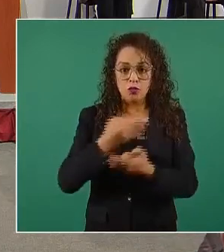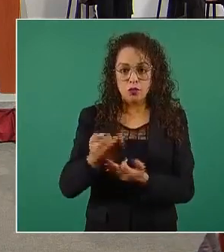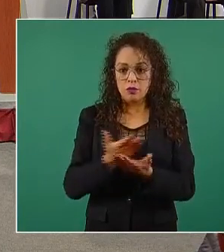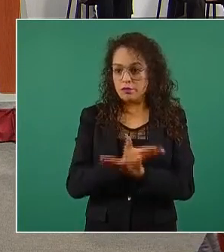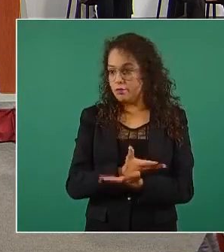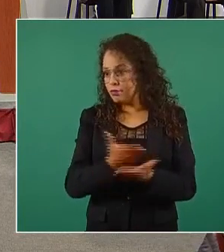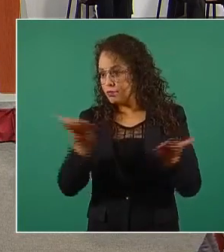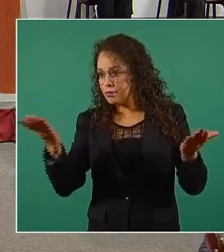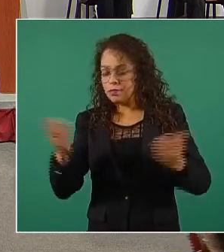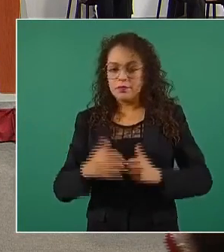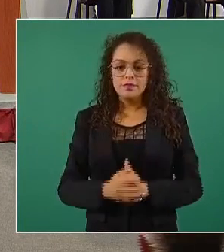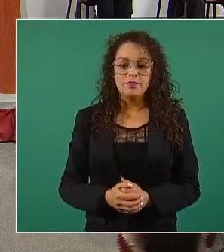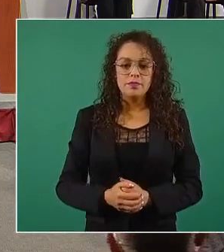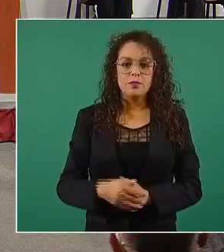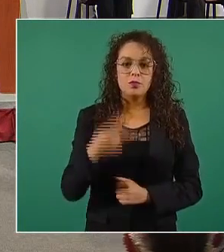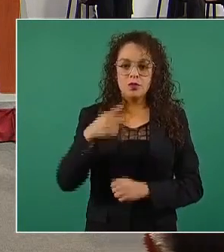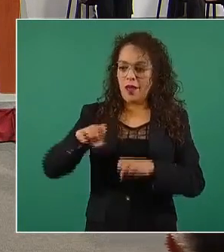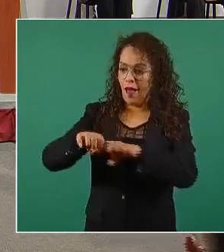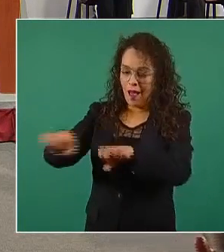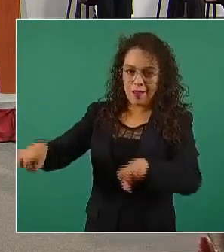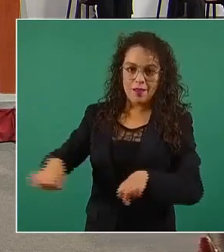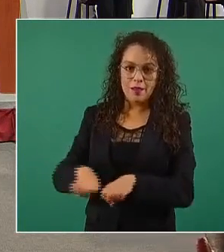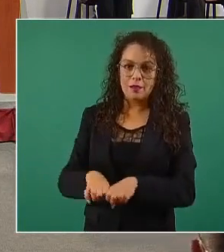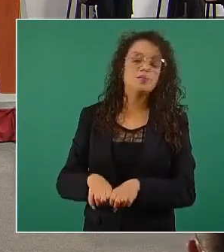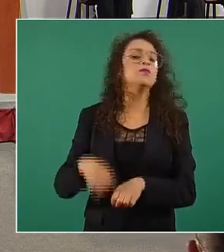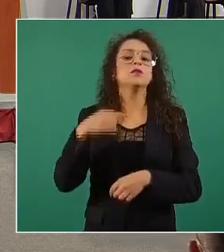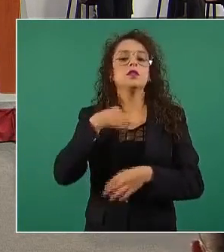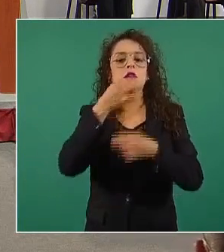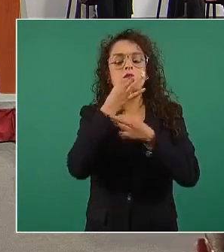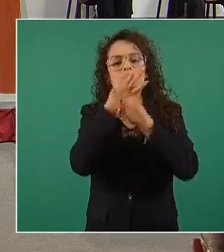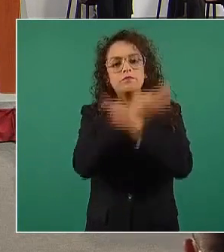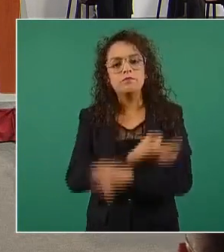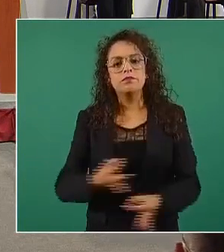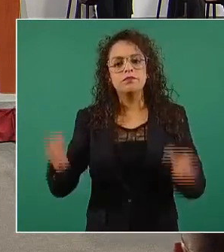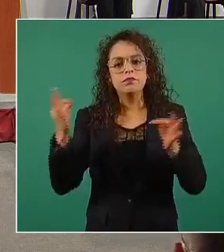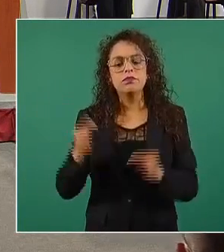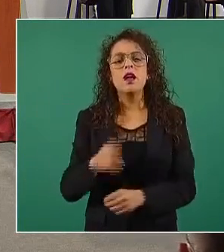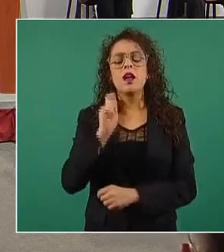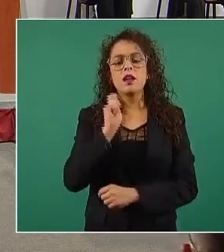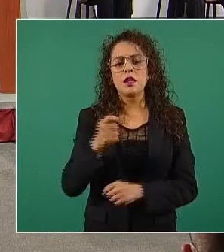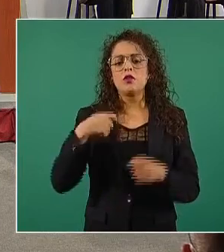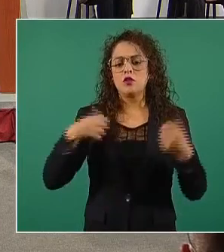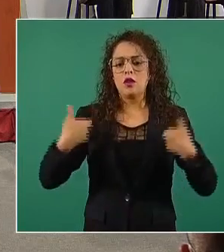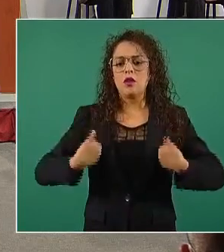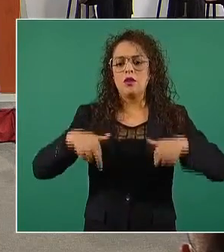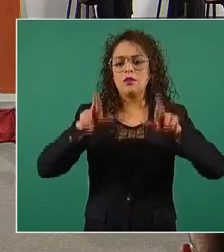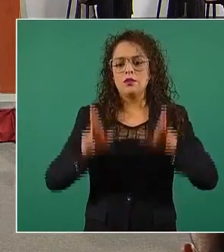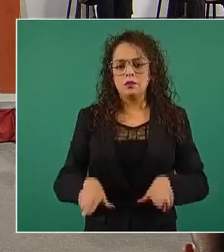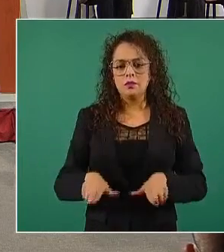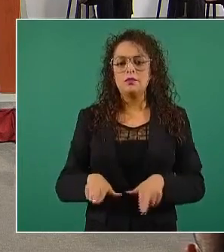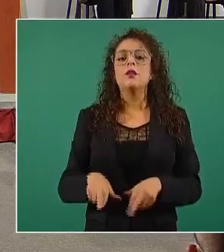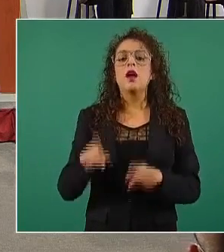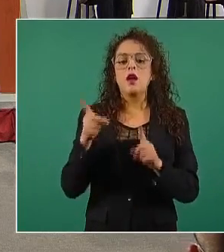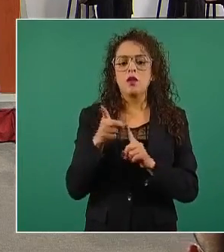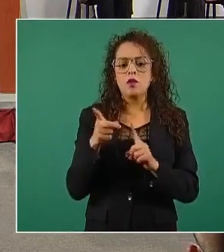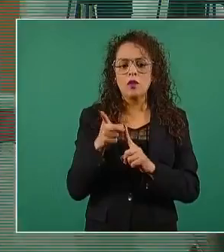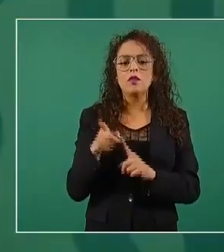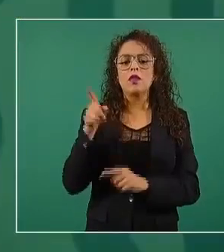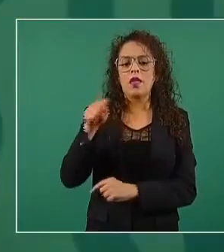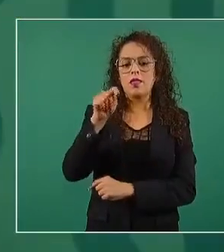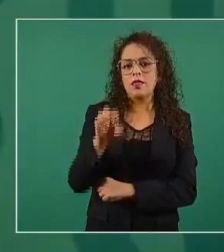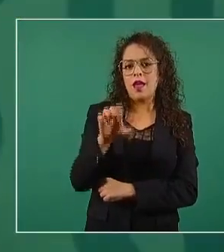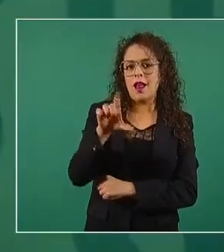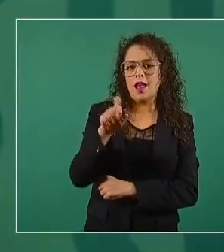colaboradores. Dirijo este mensaje representando al patronato de la Fundación Teletón.